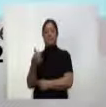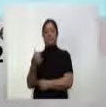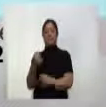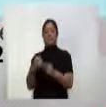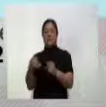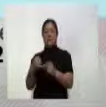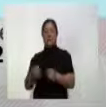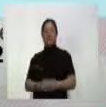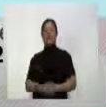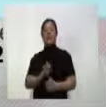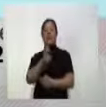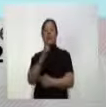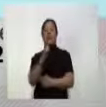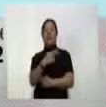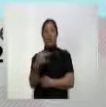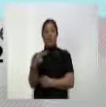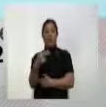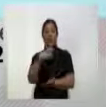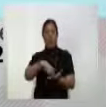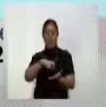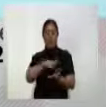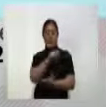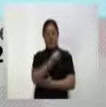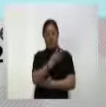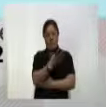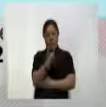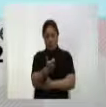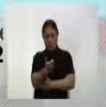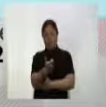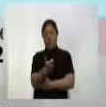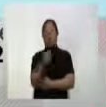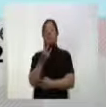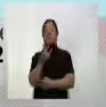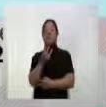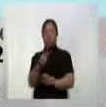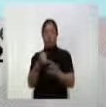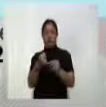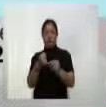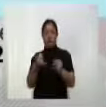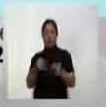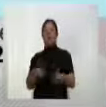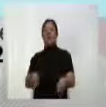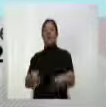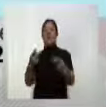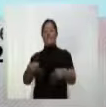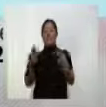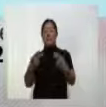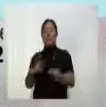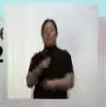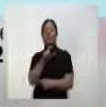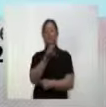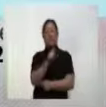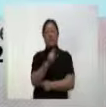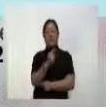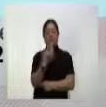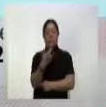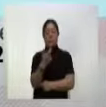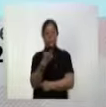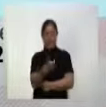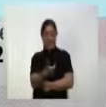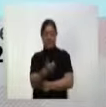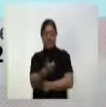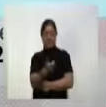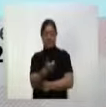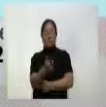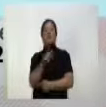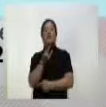con 26 centavos, mientras el euro se encuentra a la compra en 24 pesos con 18 centavos y a la venta en